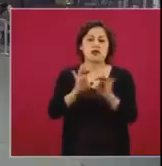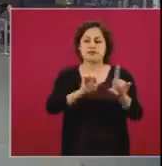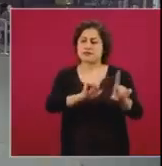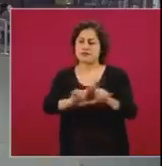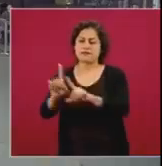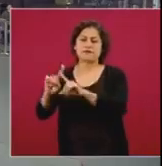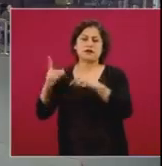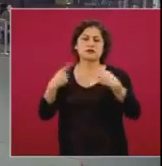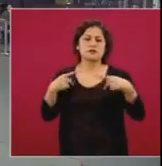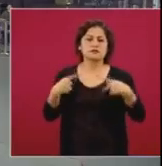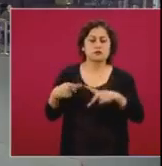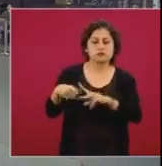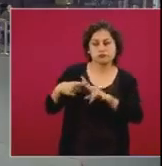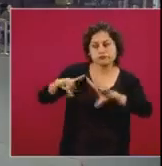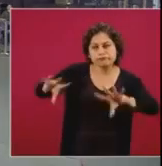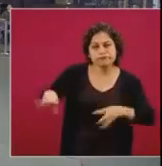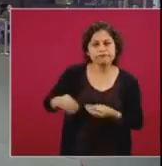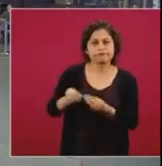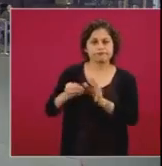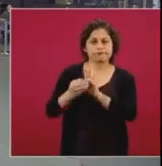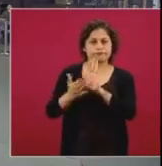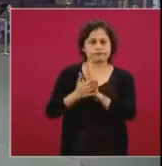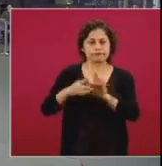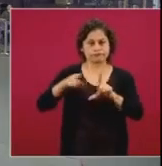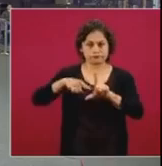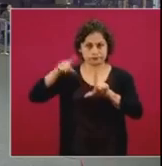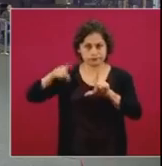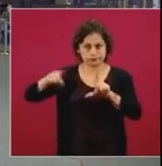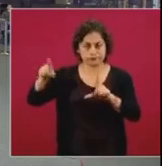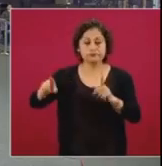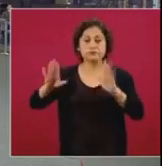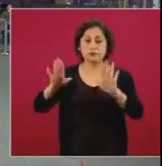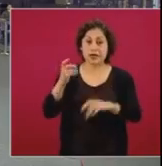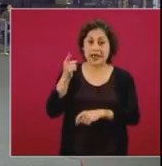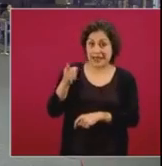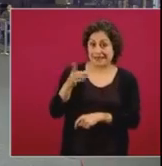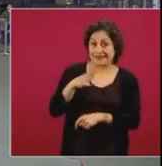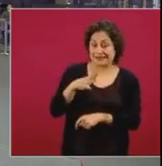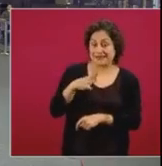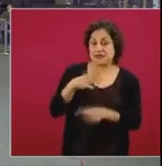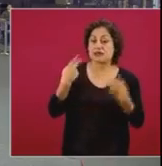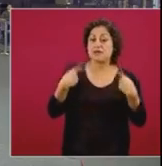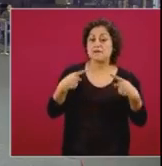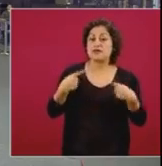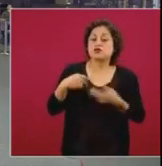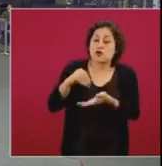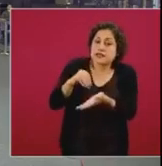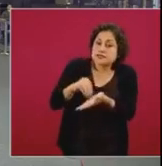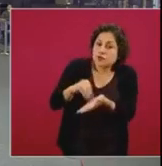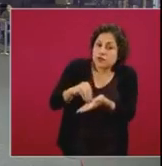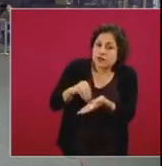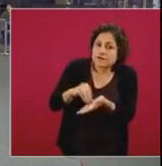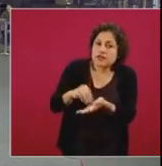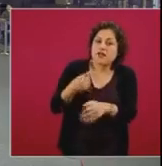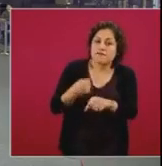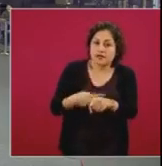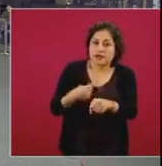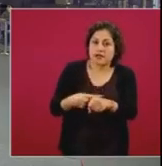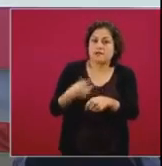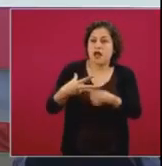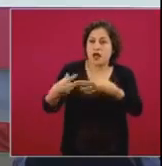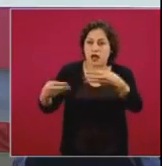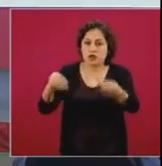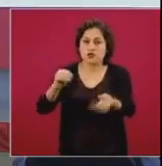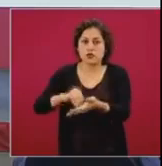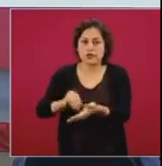estimados, tenemos la epidemia activa representa el 4%. Esto es muy